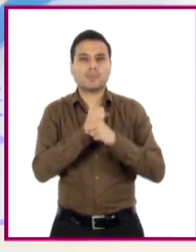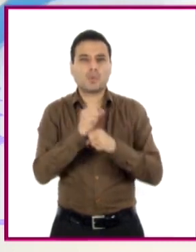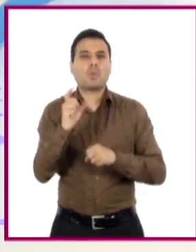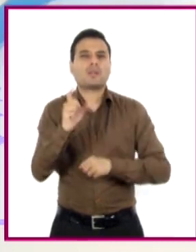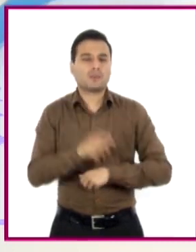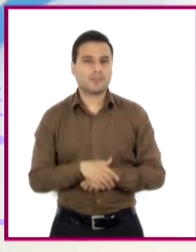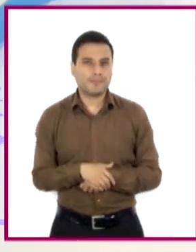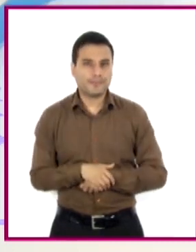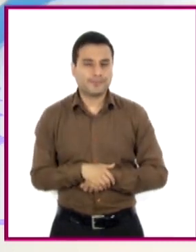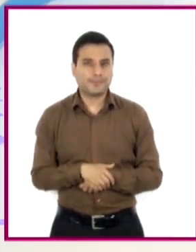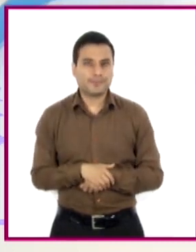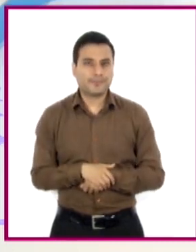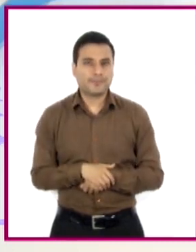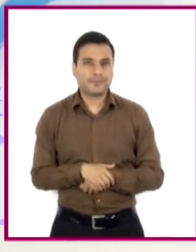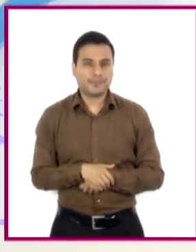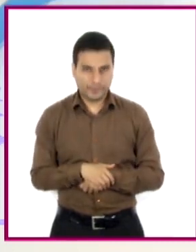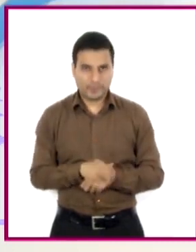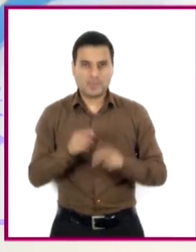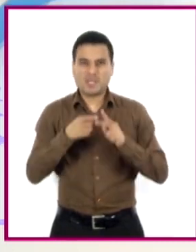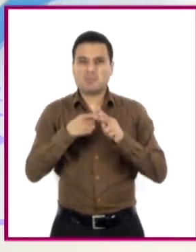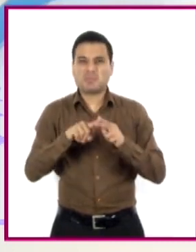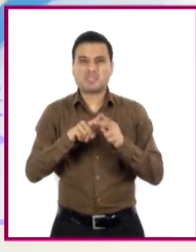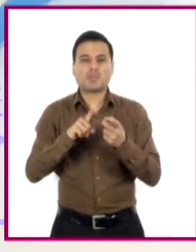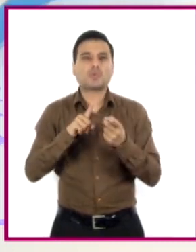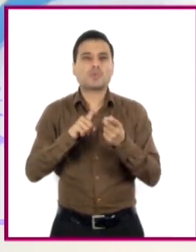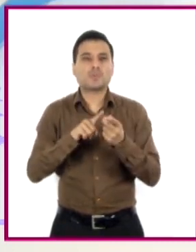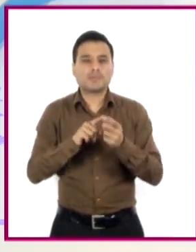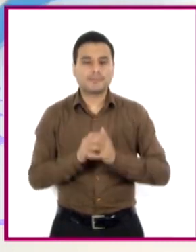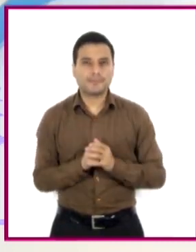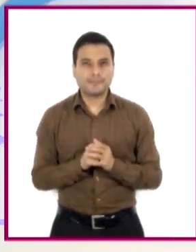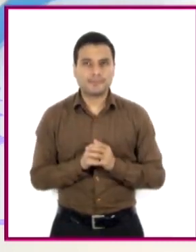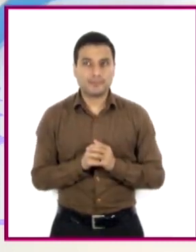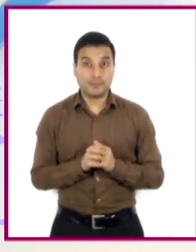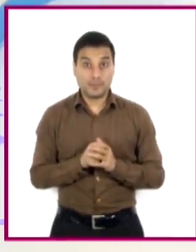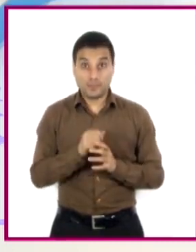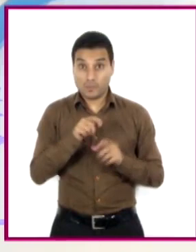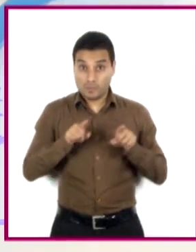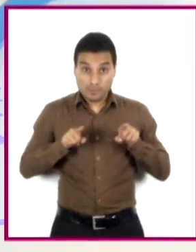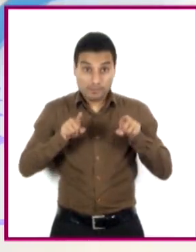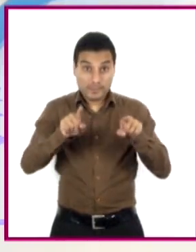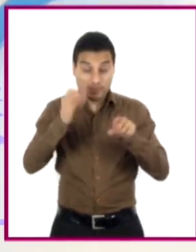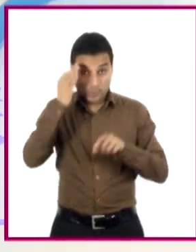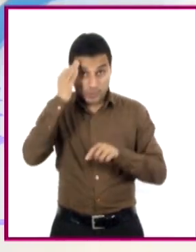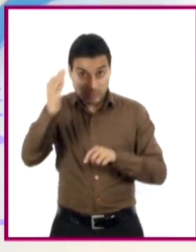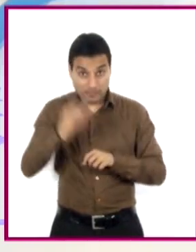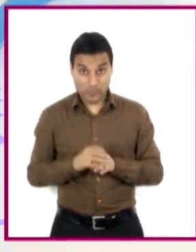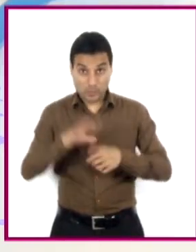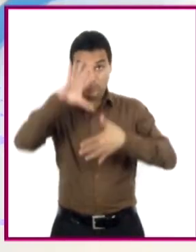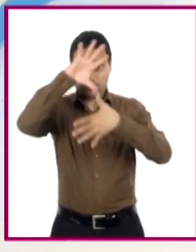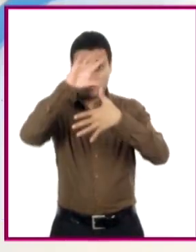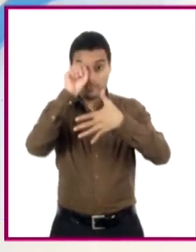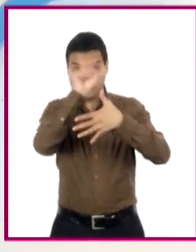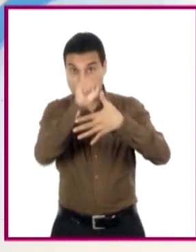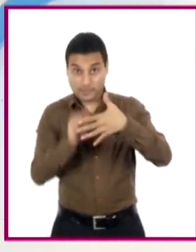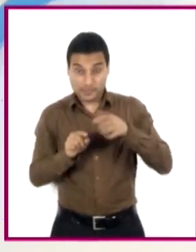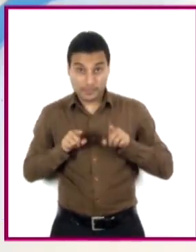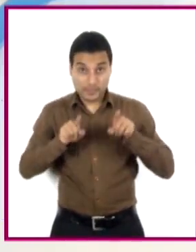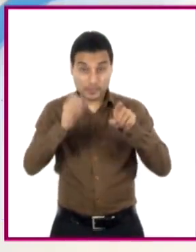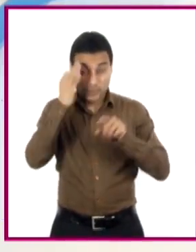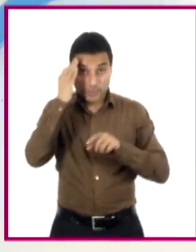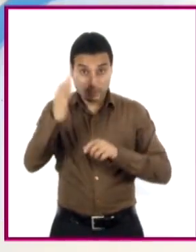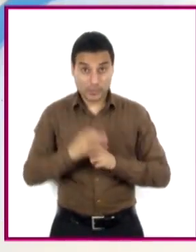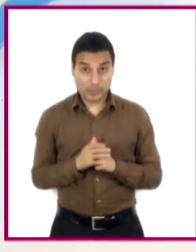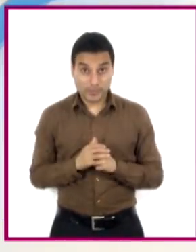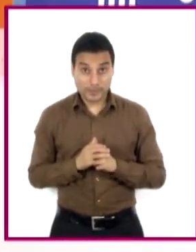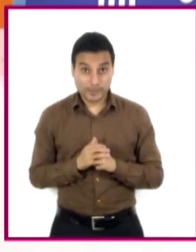América? ¿Dónde inició? ¿Sucedió al mismo tiempo en todos los países? Pongan